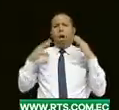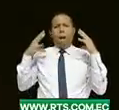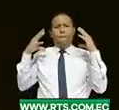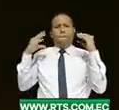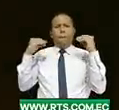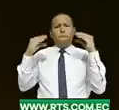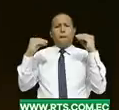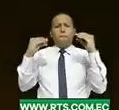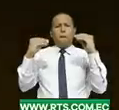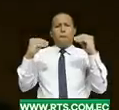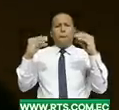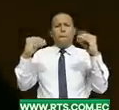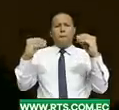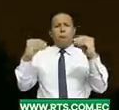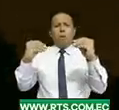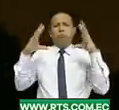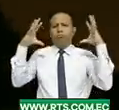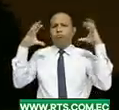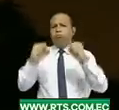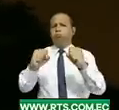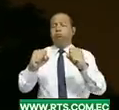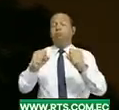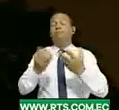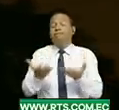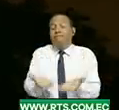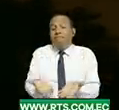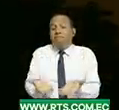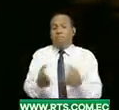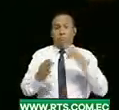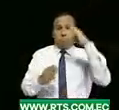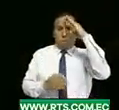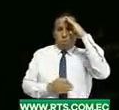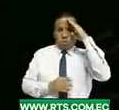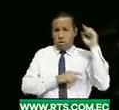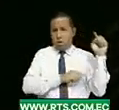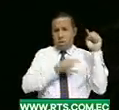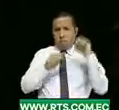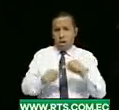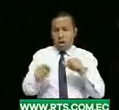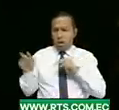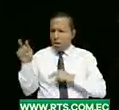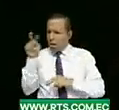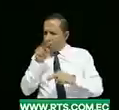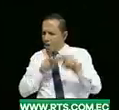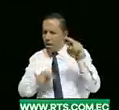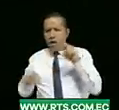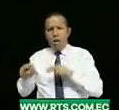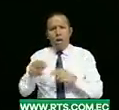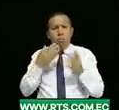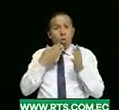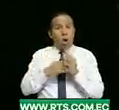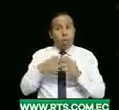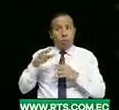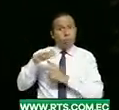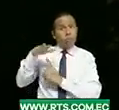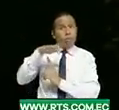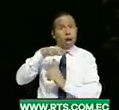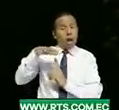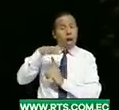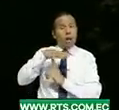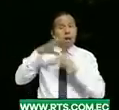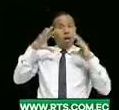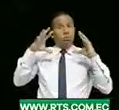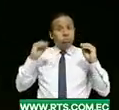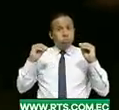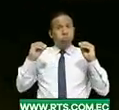estén registrando los vehículos en este lugar donde si se apagan las luces del parque queda en total oscuridad. Por eso se piden las autoridades competentes